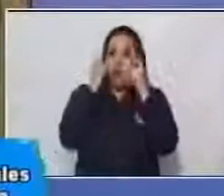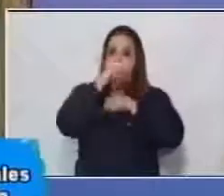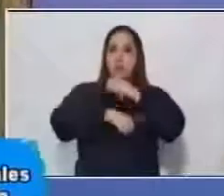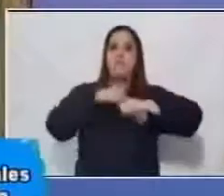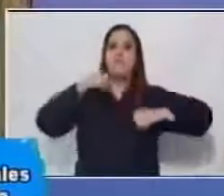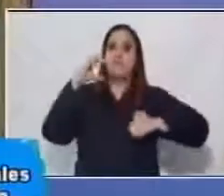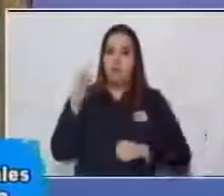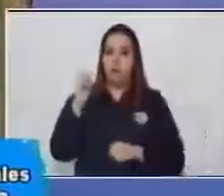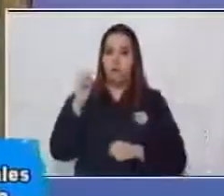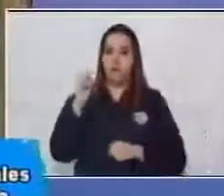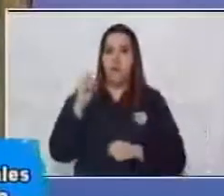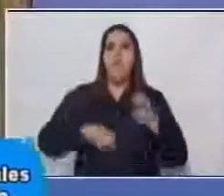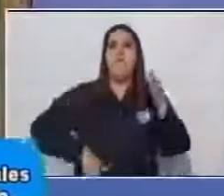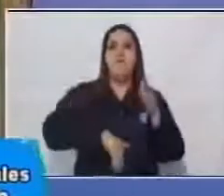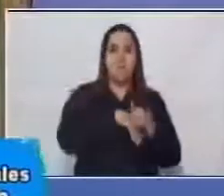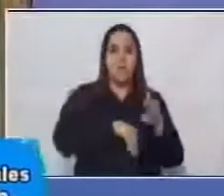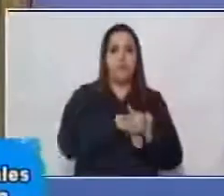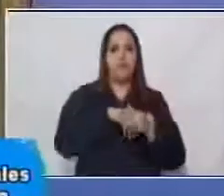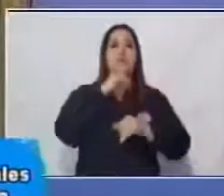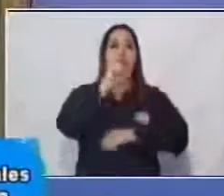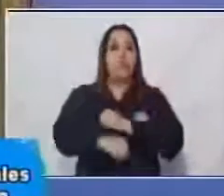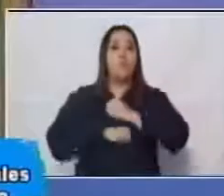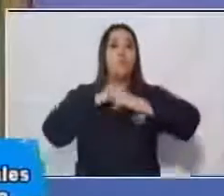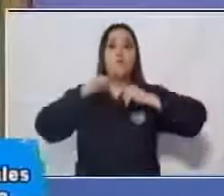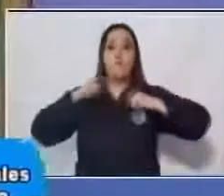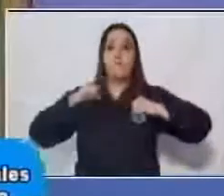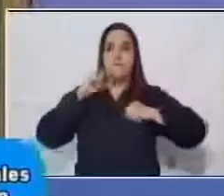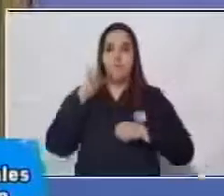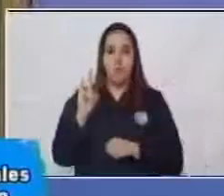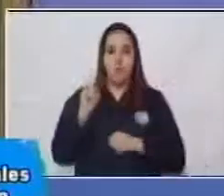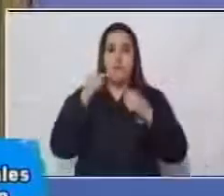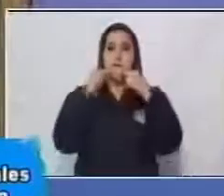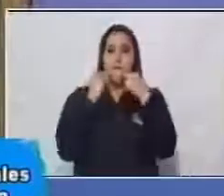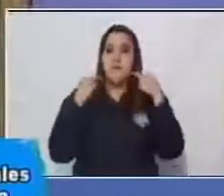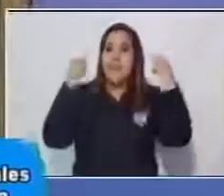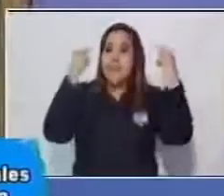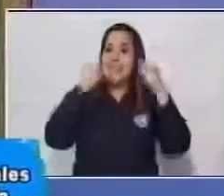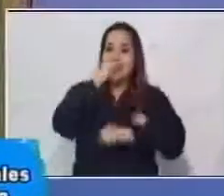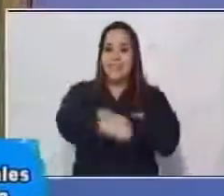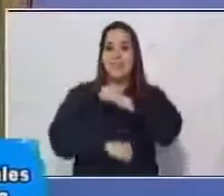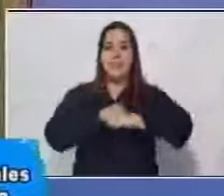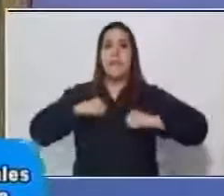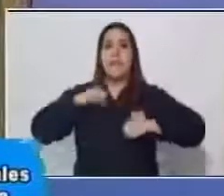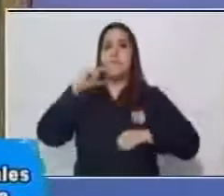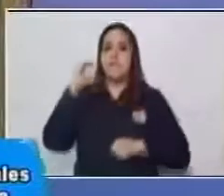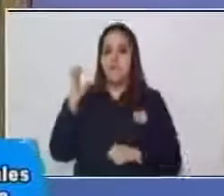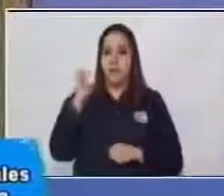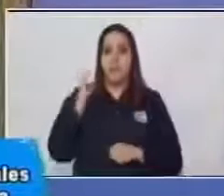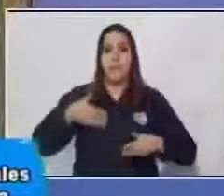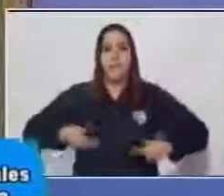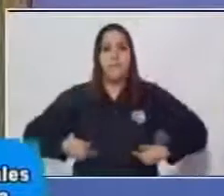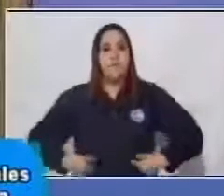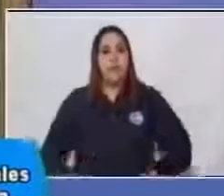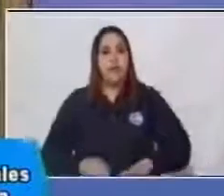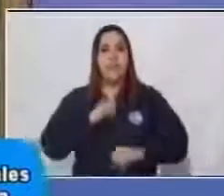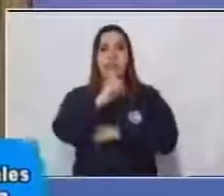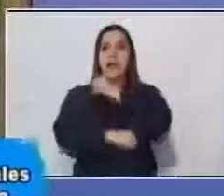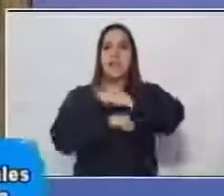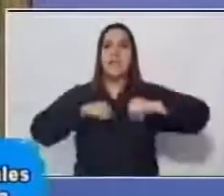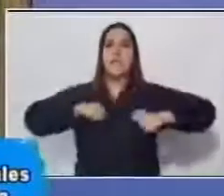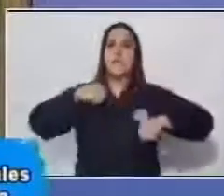fo, fútbol inicia con fu, feliz empieza con fe, falda empieza con